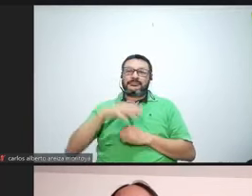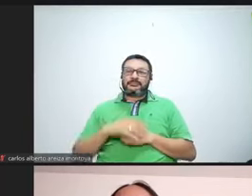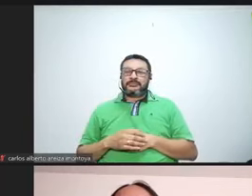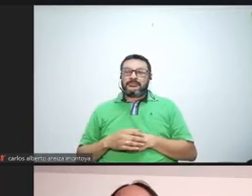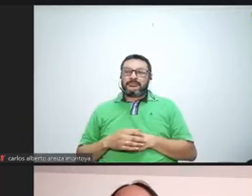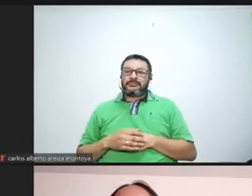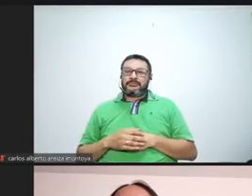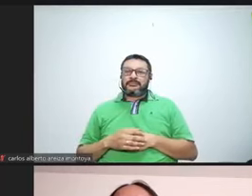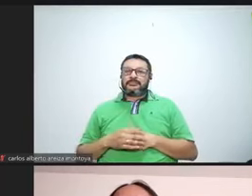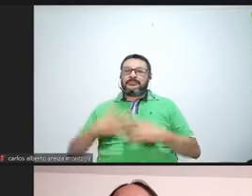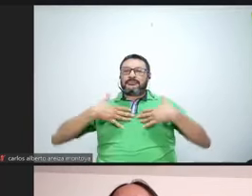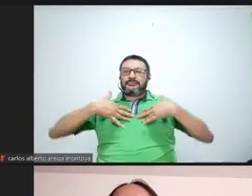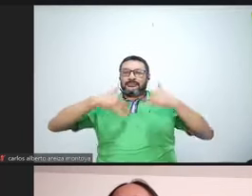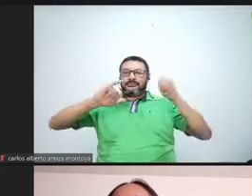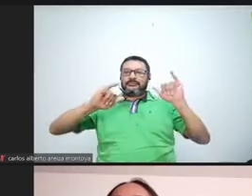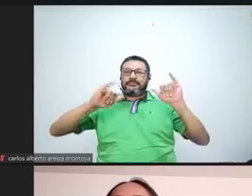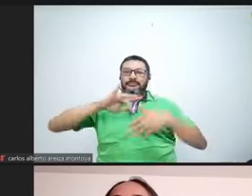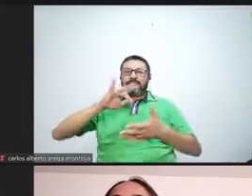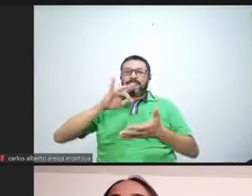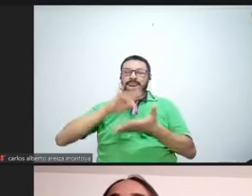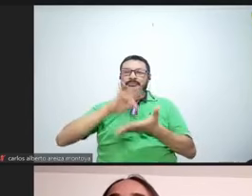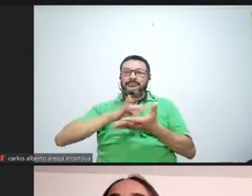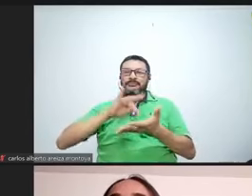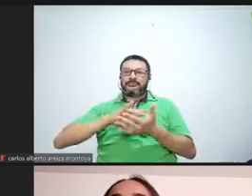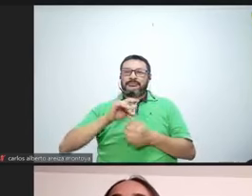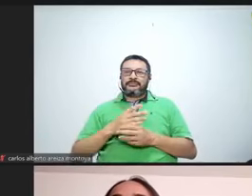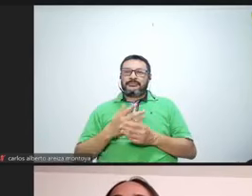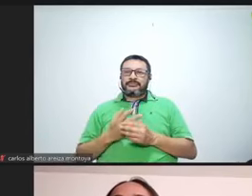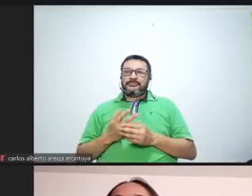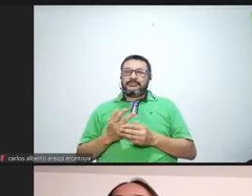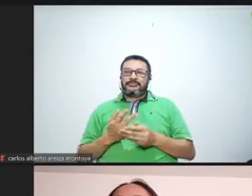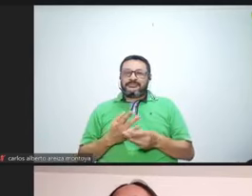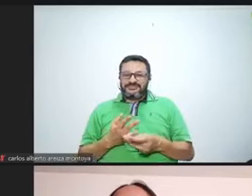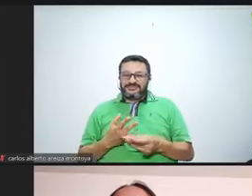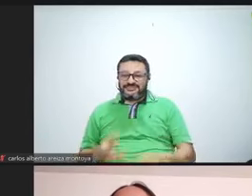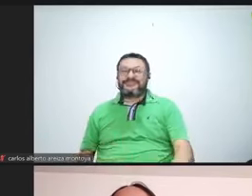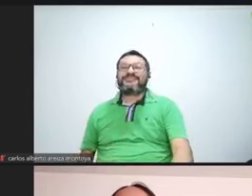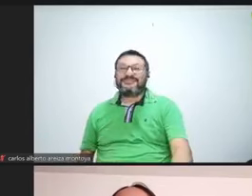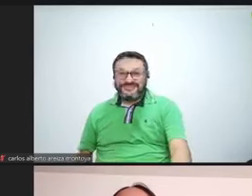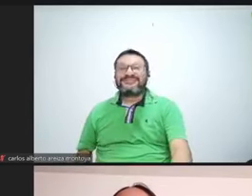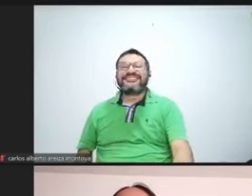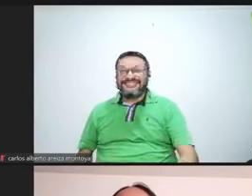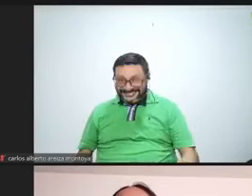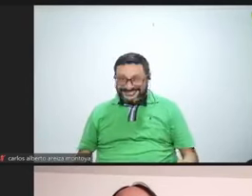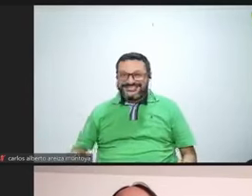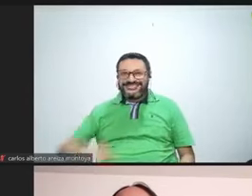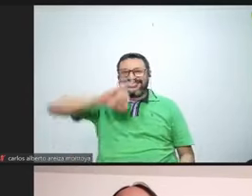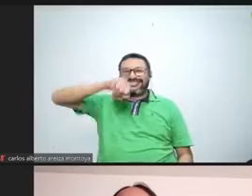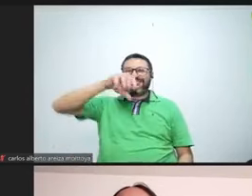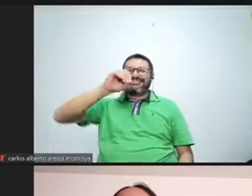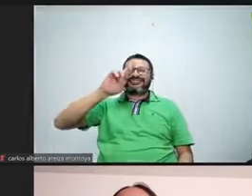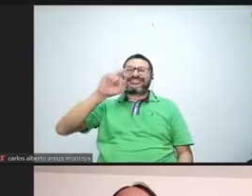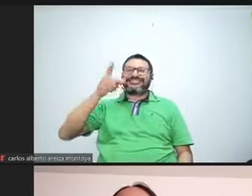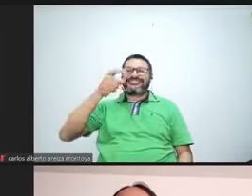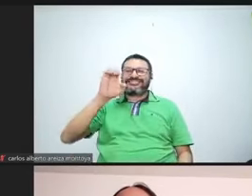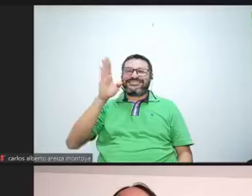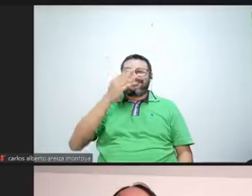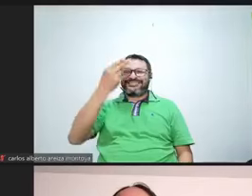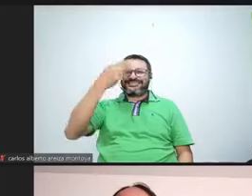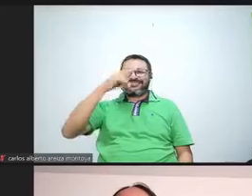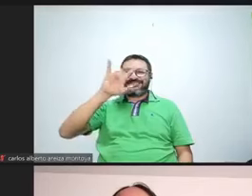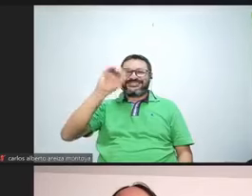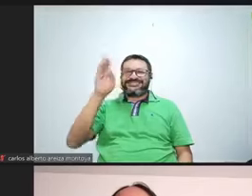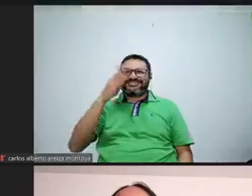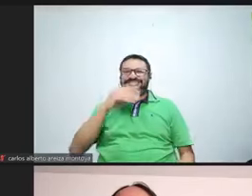Felices de poderte tener acá. Por aquí ya estuvo un gimnasta, tuvimos a Jorge Hugo Giraldo el año pasado, y